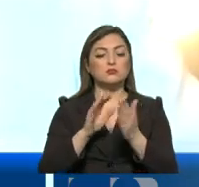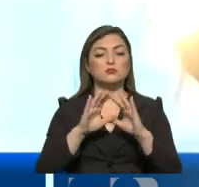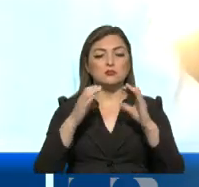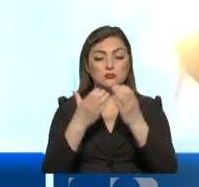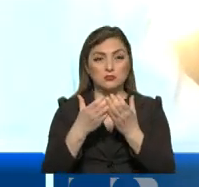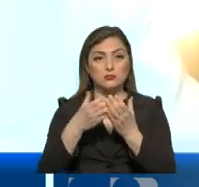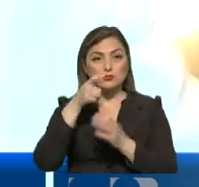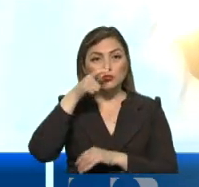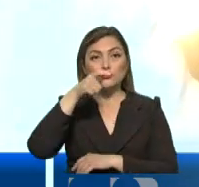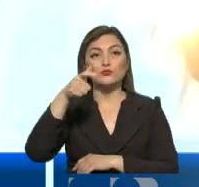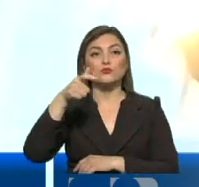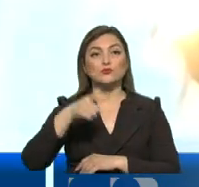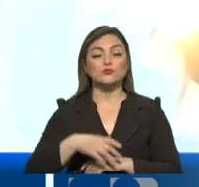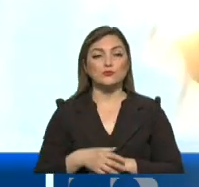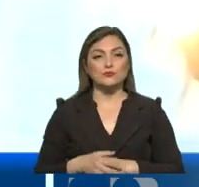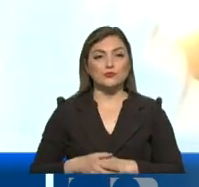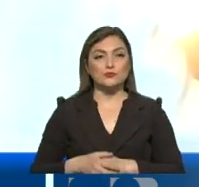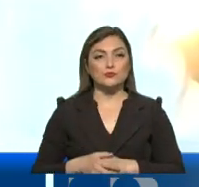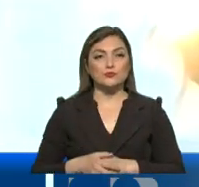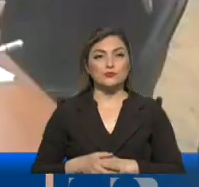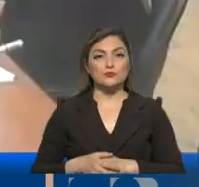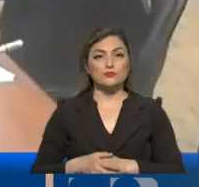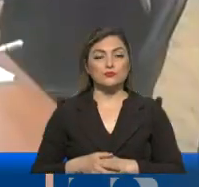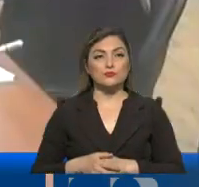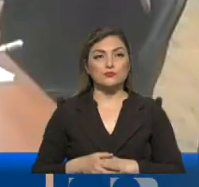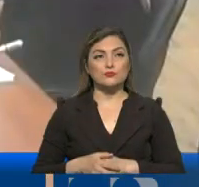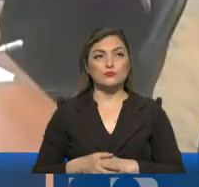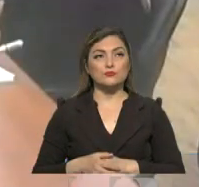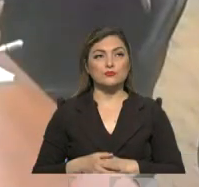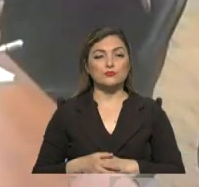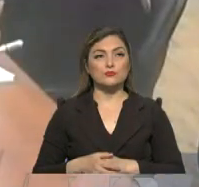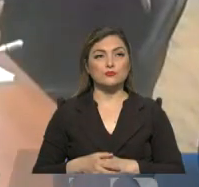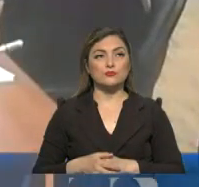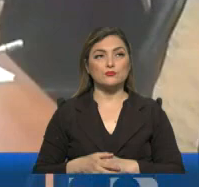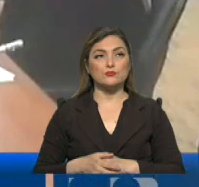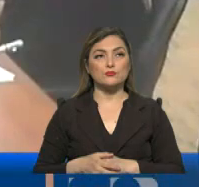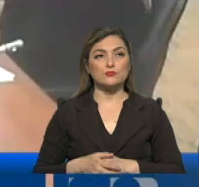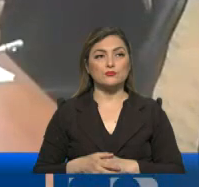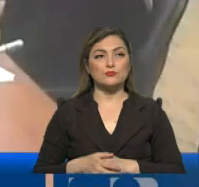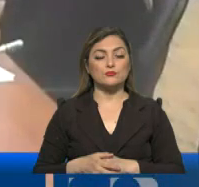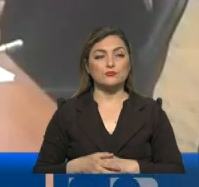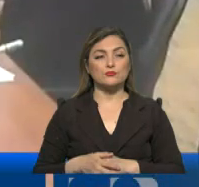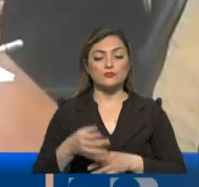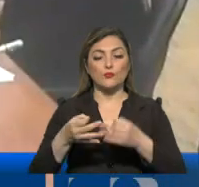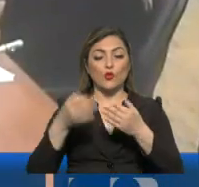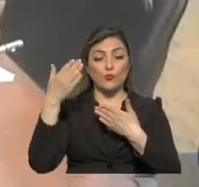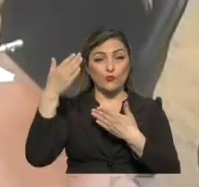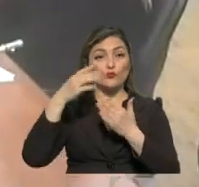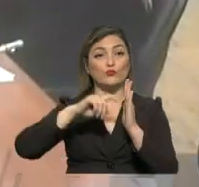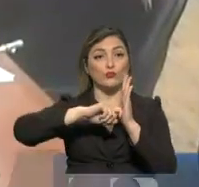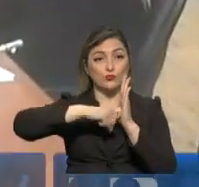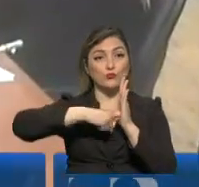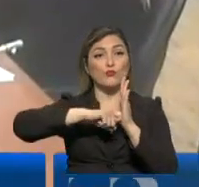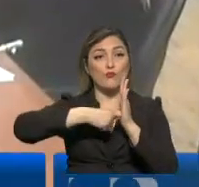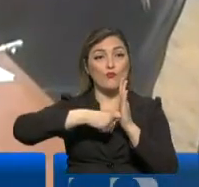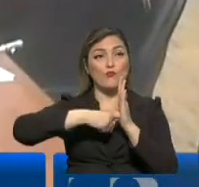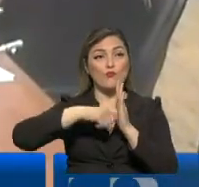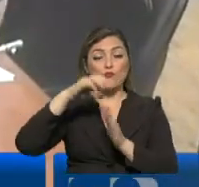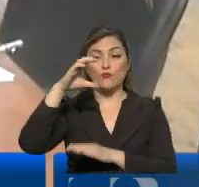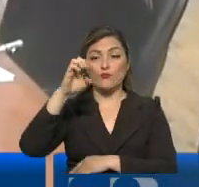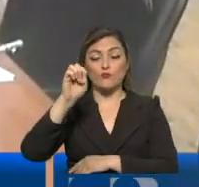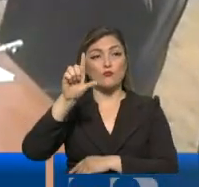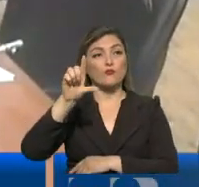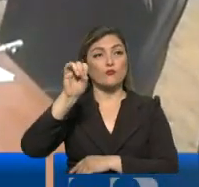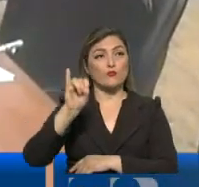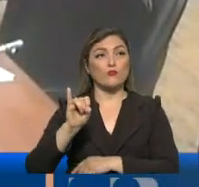Comisión de Fiscalización y, por supuesto, del Pleno. Usted tiene toda la razón. El juicio político al Contralor Pablo Celi